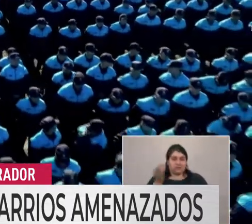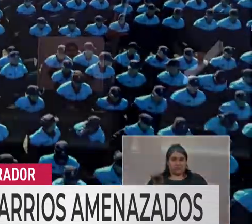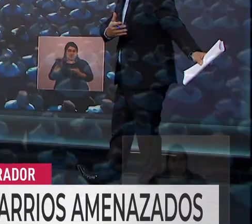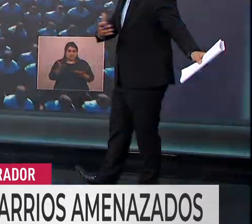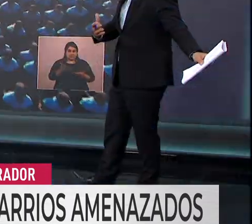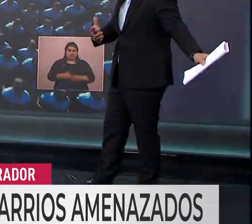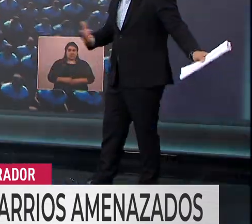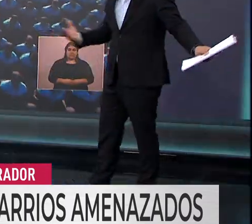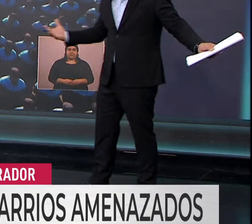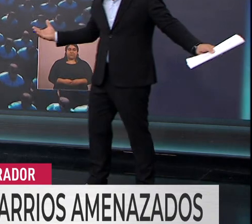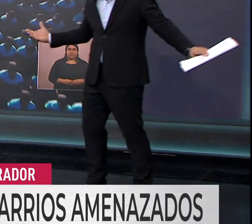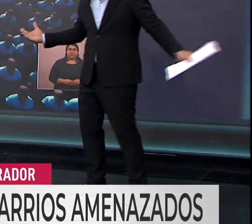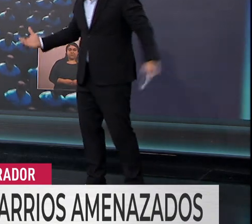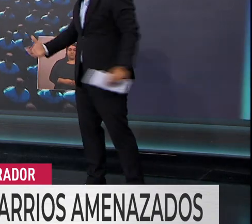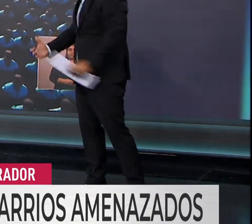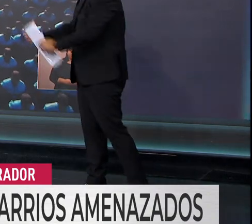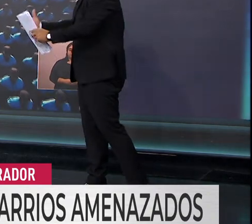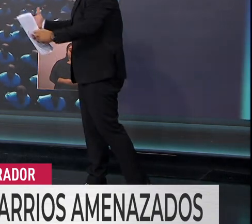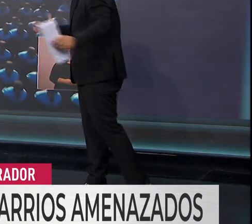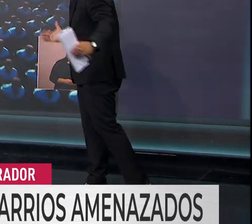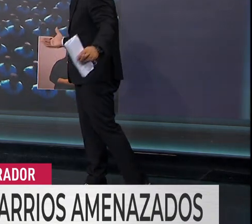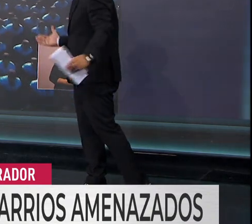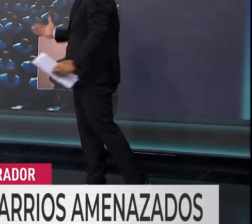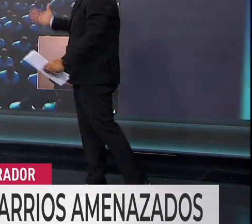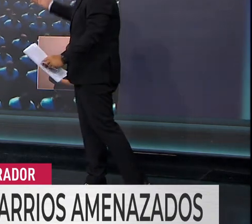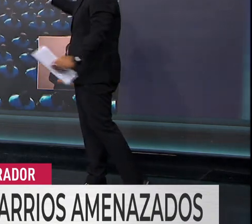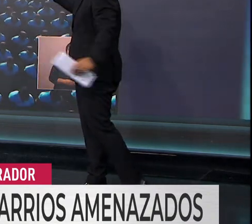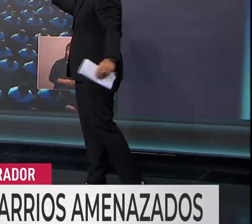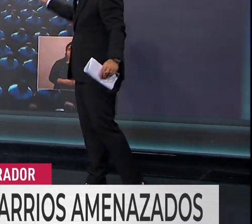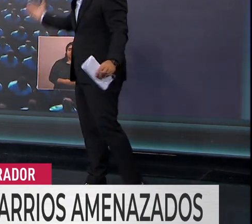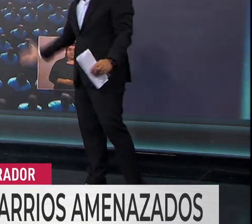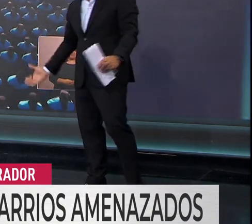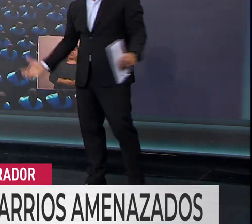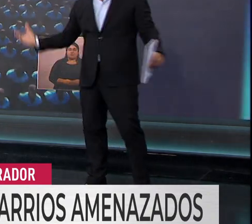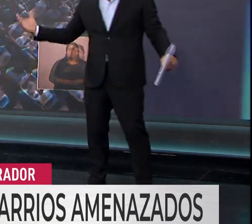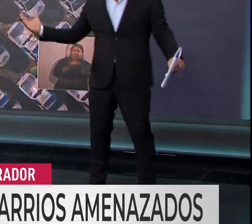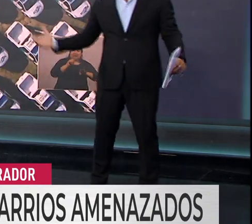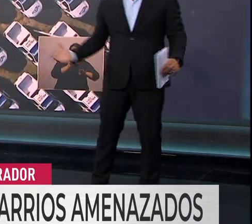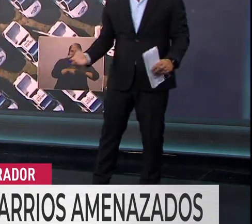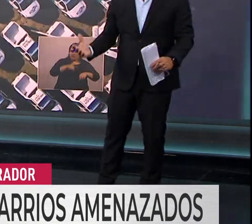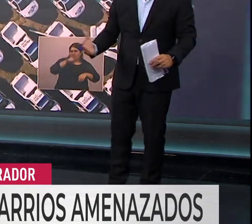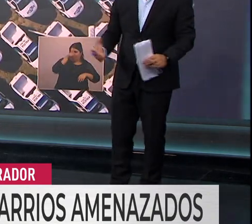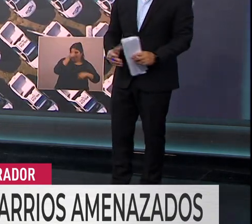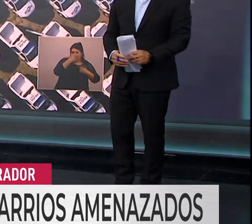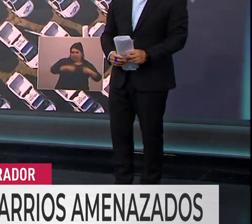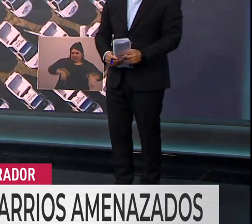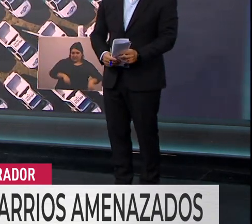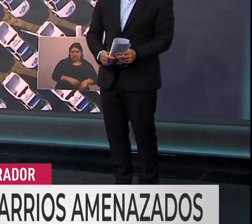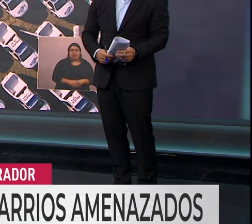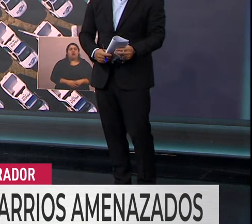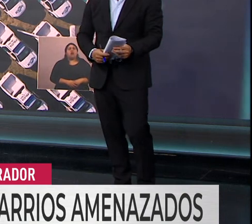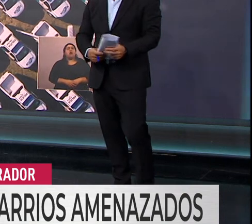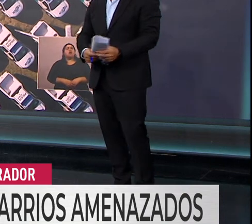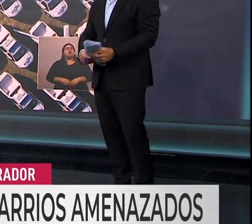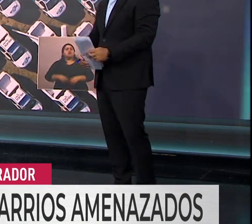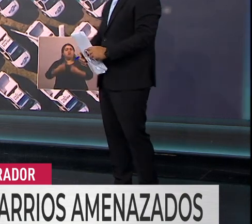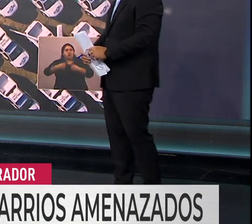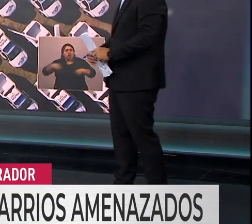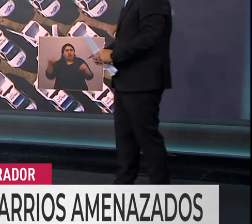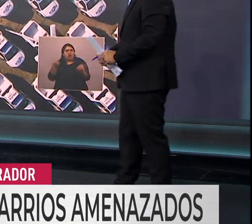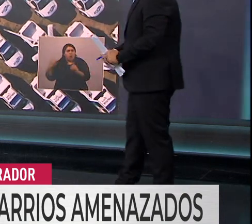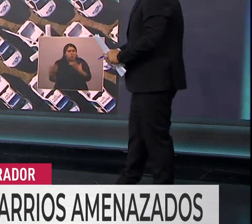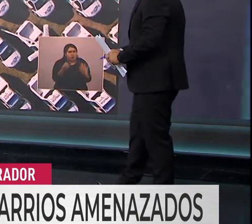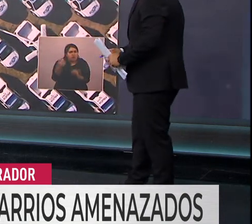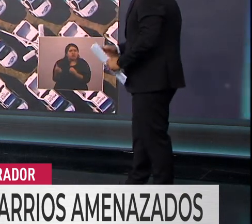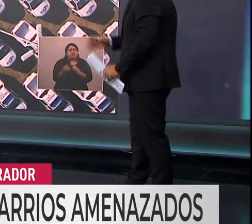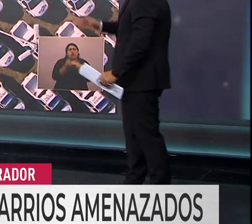Pero alguien. Bueno, hay otras fuerzas también para claro traer, ni siquiera los que egresaron ayer. Tenés claro razón. Bueno, en principio solamente van a estar queremos estos en 11